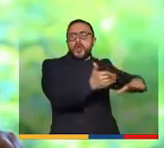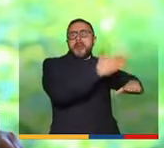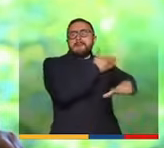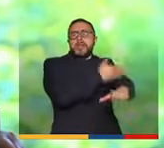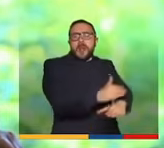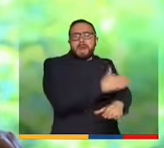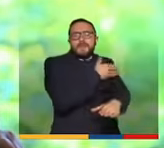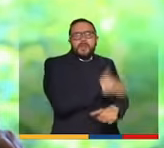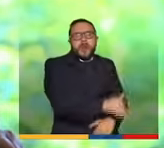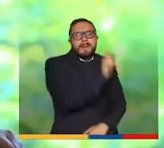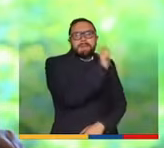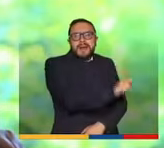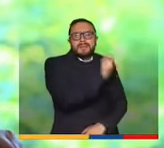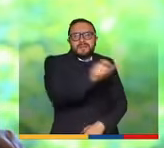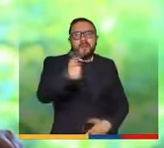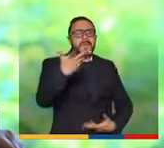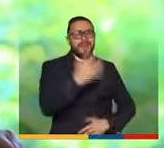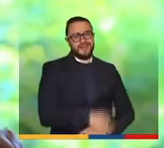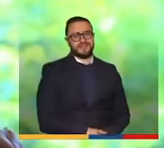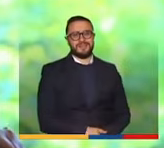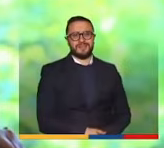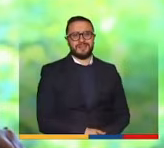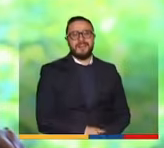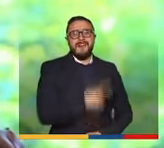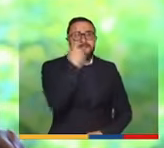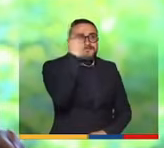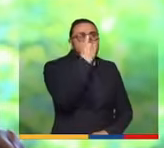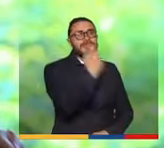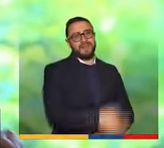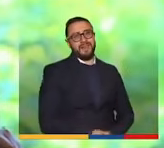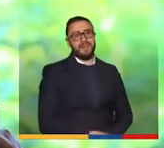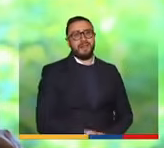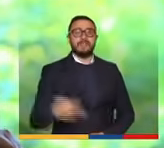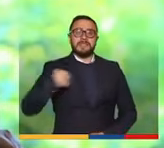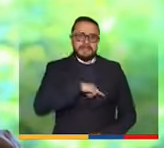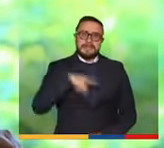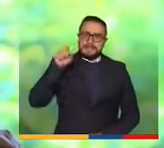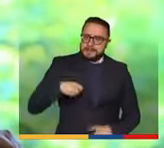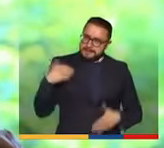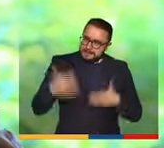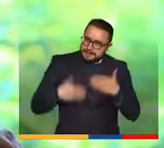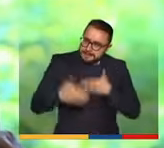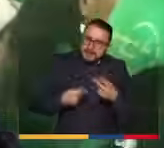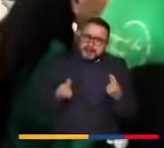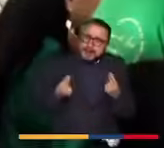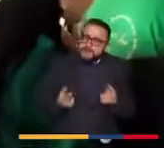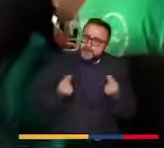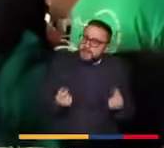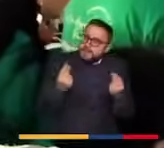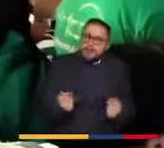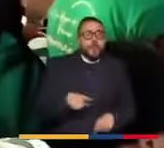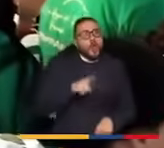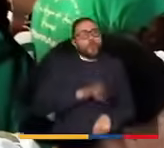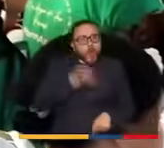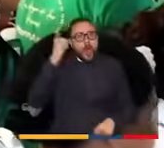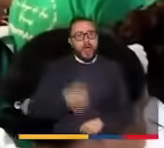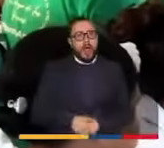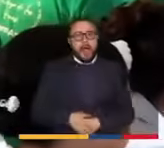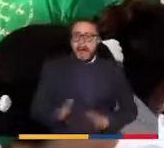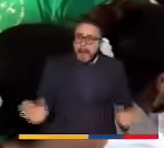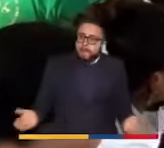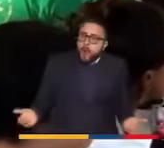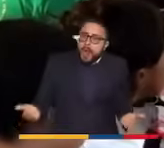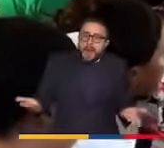de personas. Es que tenemos que acelerar el paso, es que toca apurar, es que